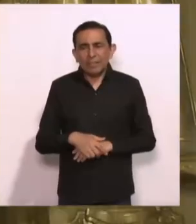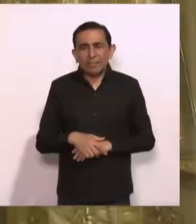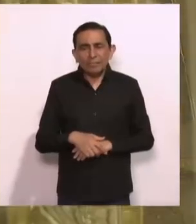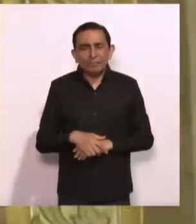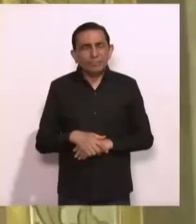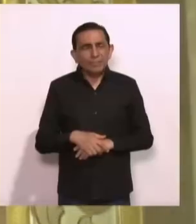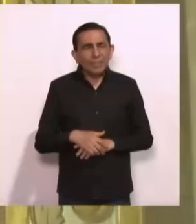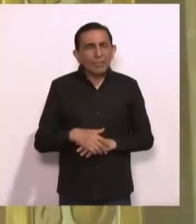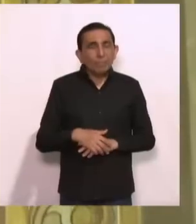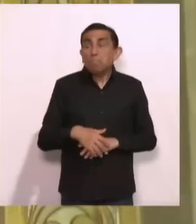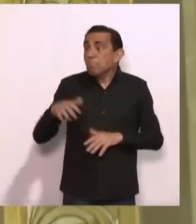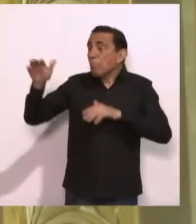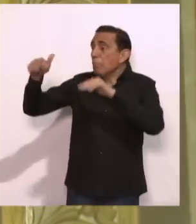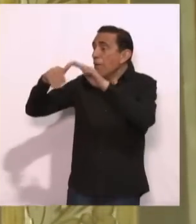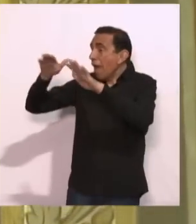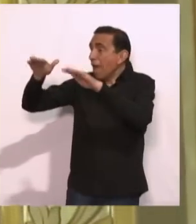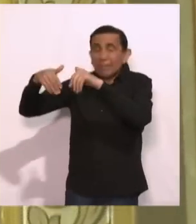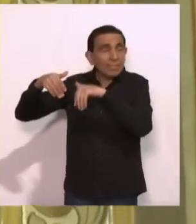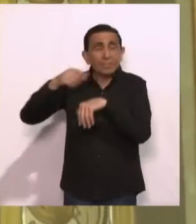venid y vamos